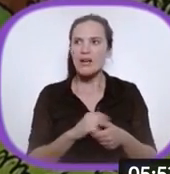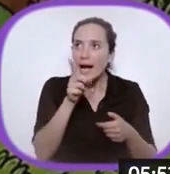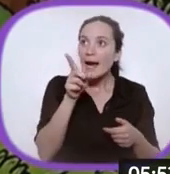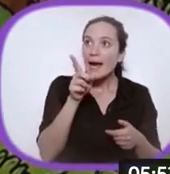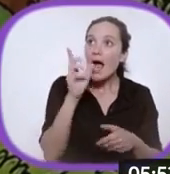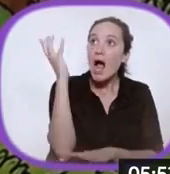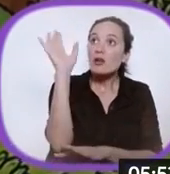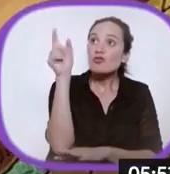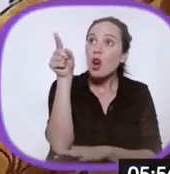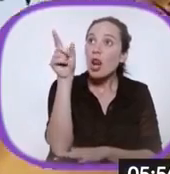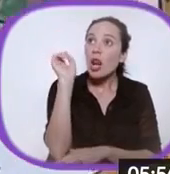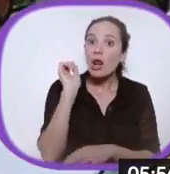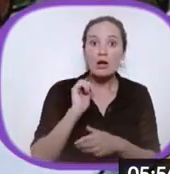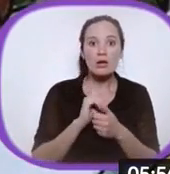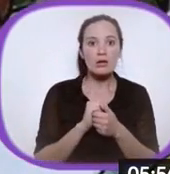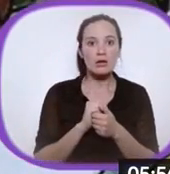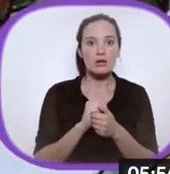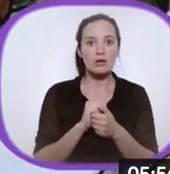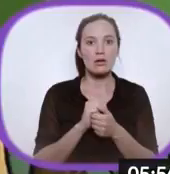¡Allí, en el árbol!